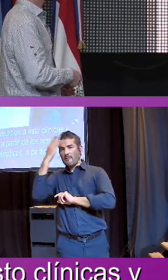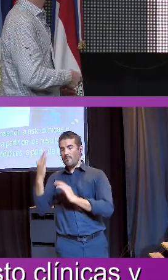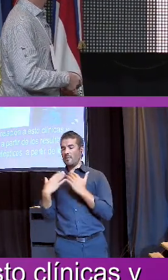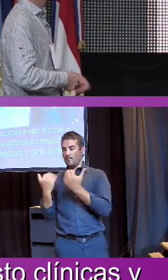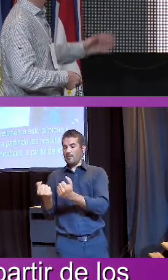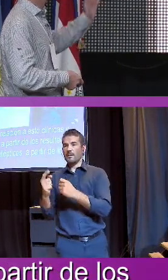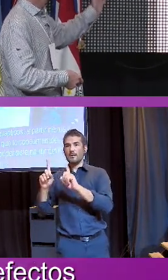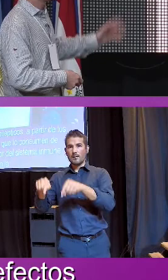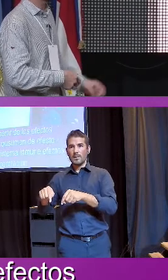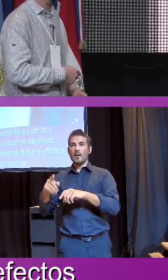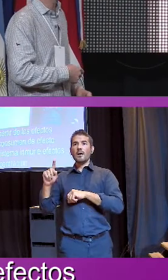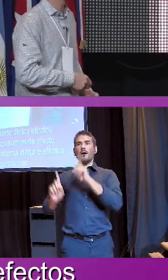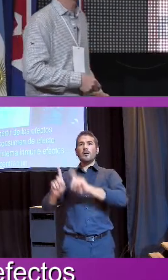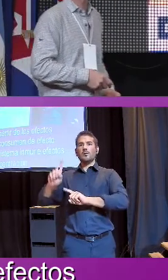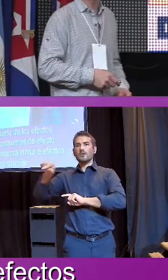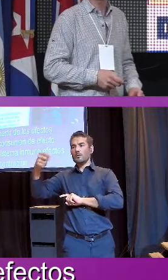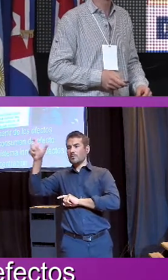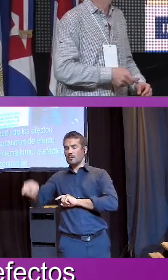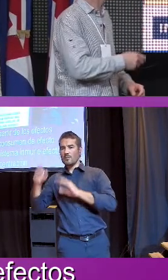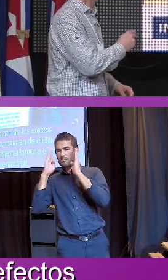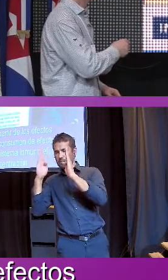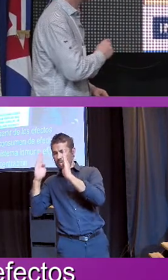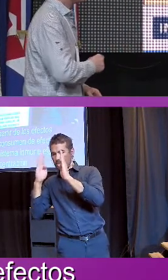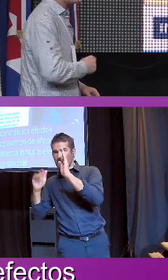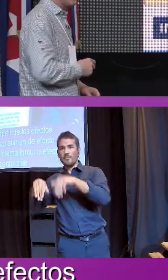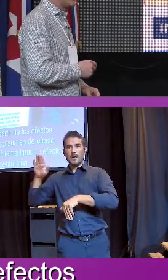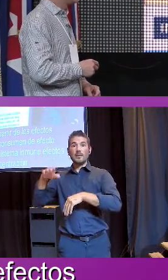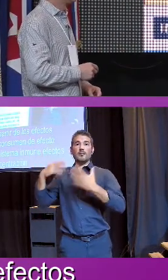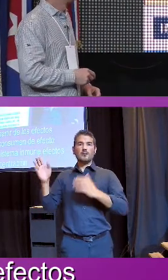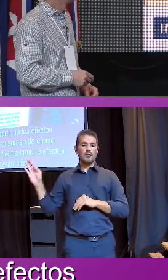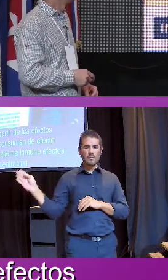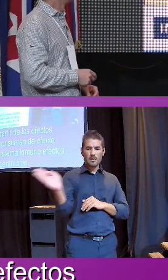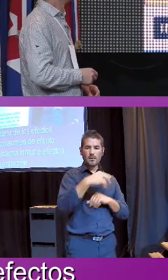atención, la concentración, entonces empezaron los estudios clínicos.